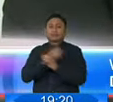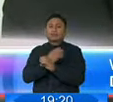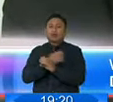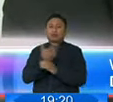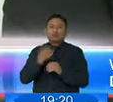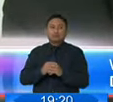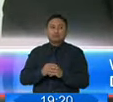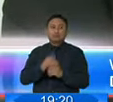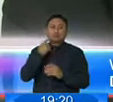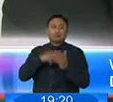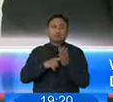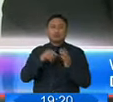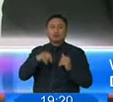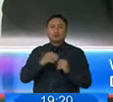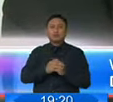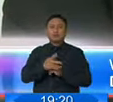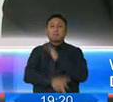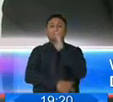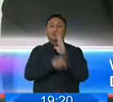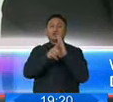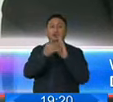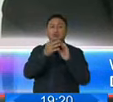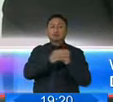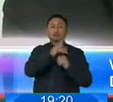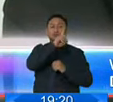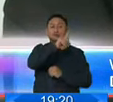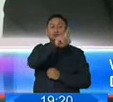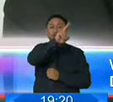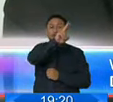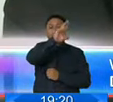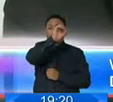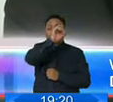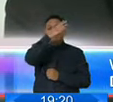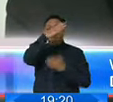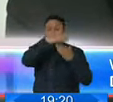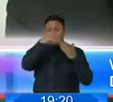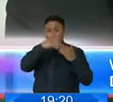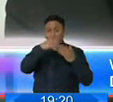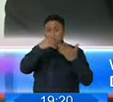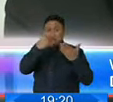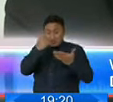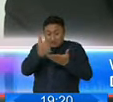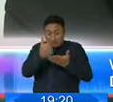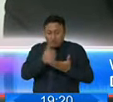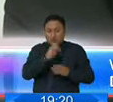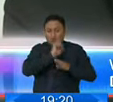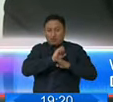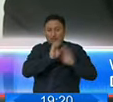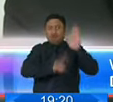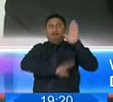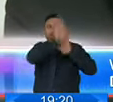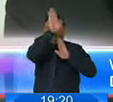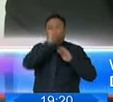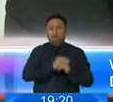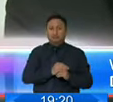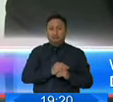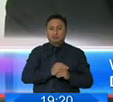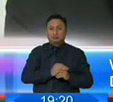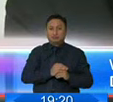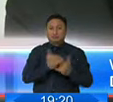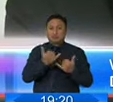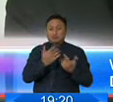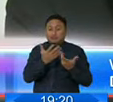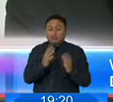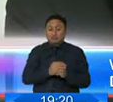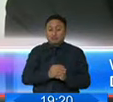precio del petróleo de $120 para poder resolver los problemas económicos que hoy tenemos. ¿Por qué? Porque la última vez que el precio del